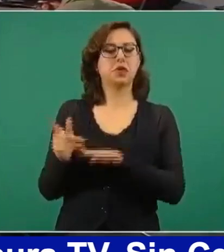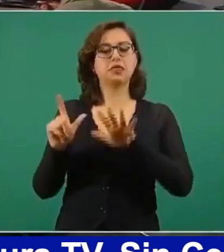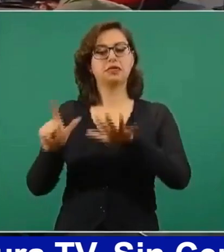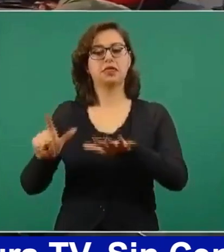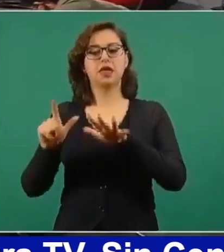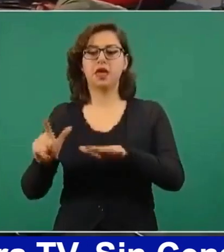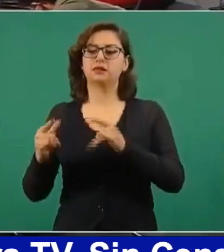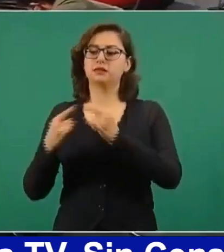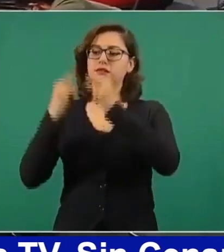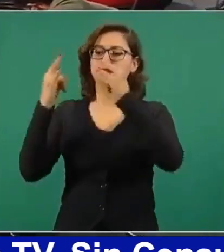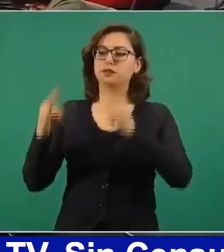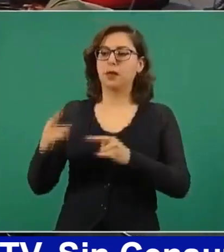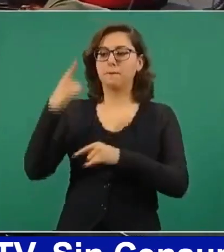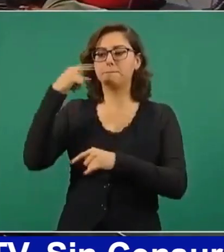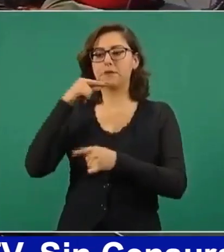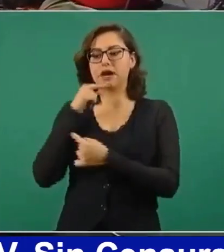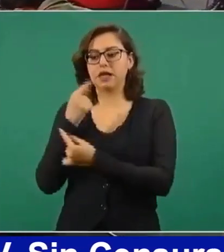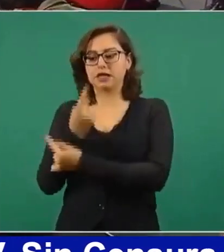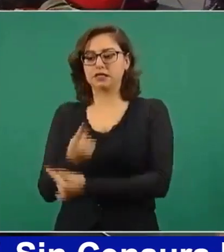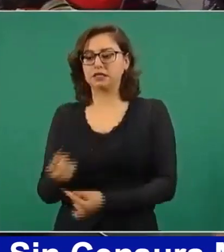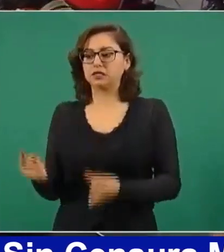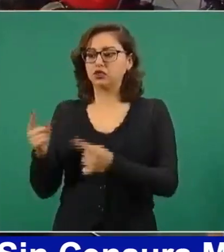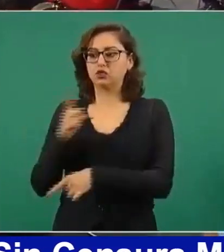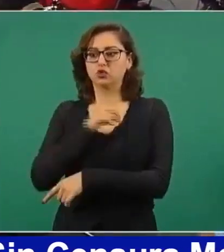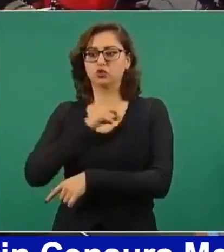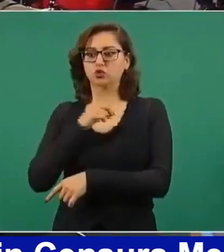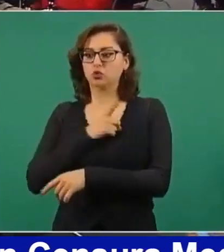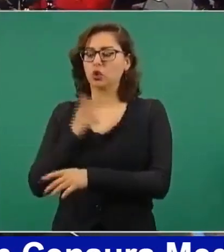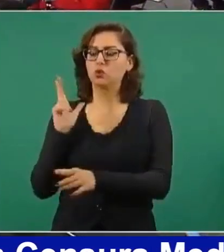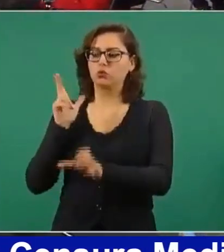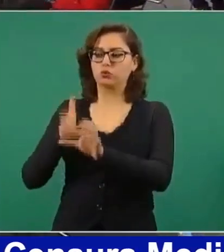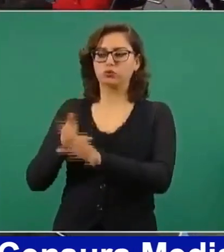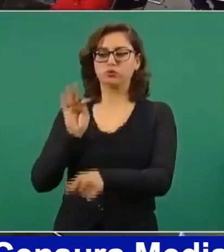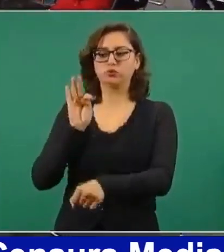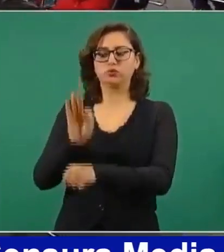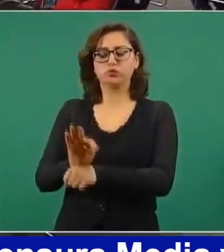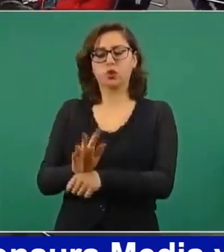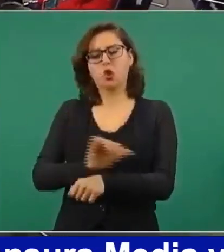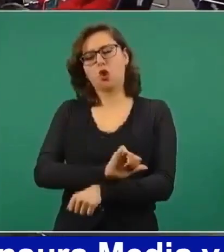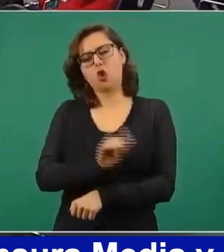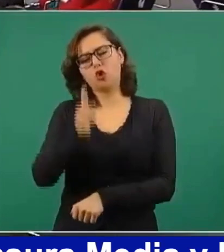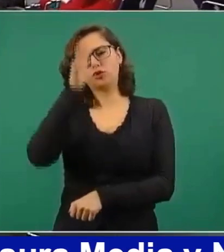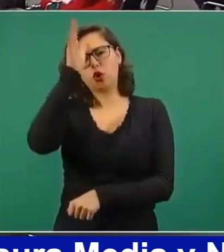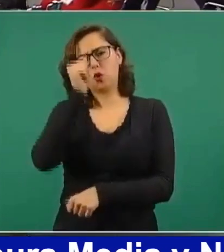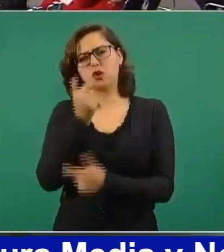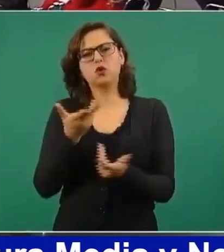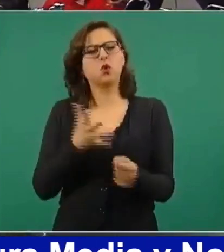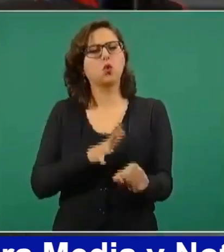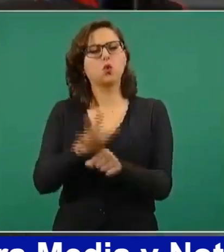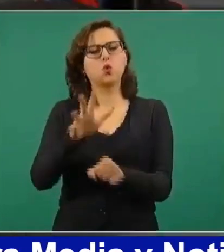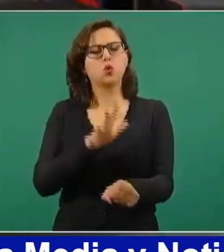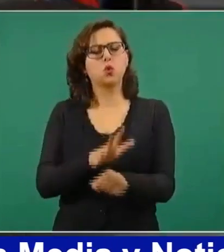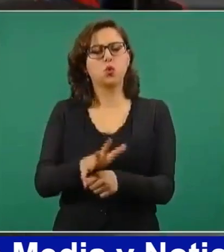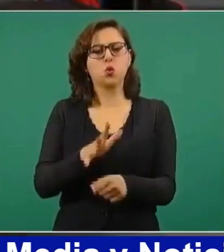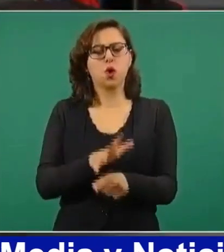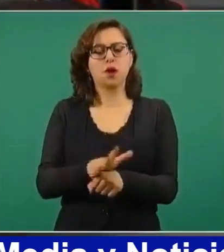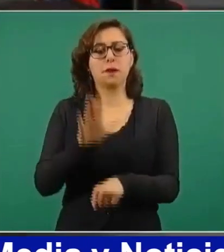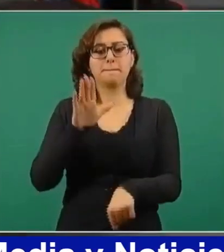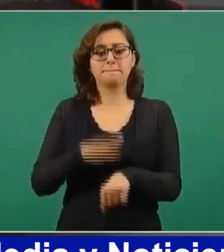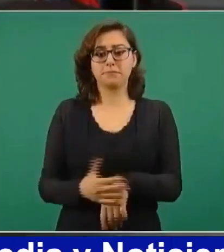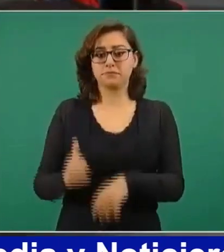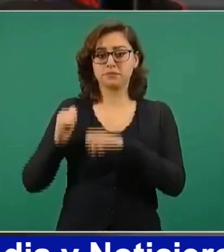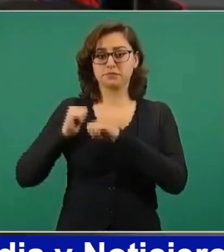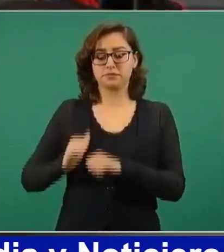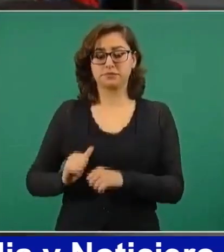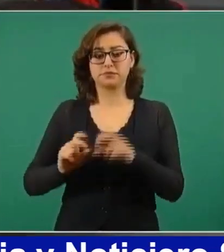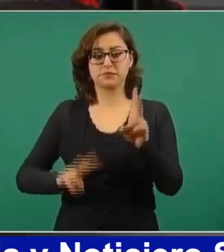se acordaron, presidente? Si va a haber un incremento también de las fuerzas federales en la frontera sur, y si hay el dato